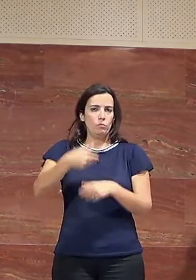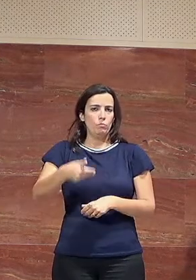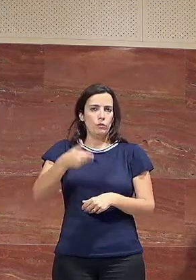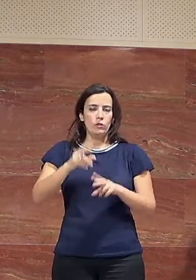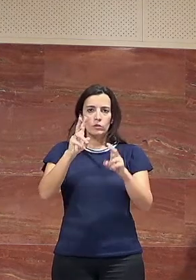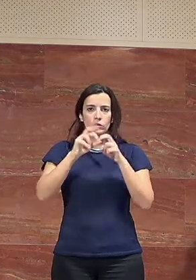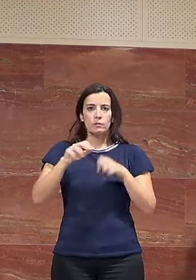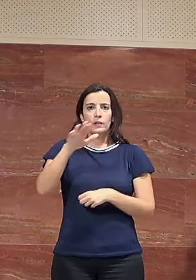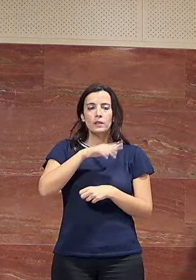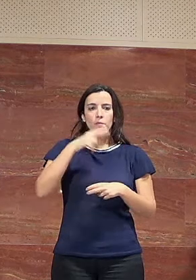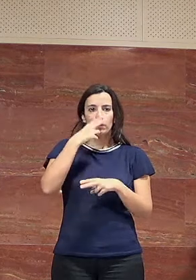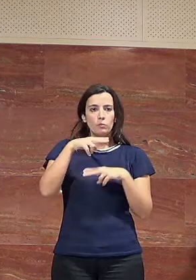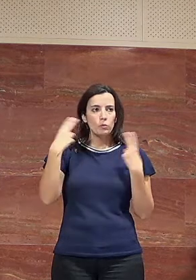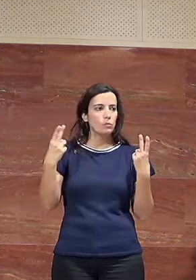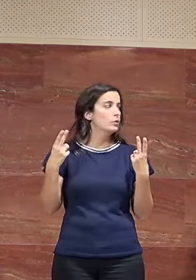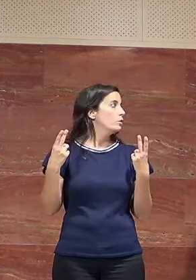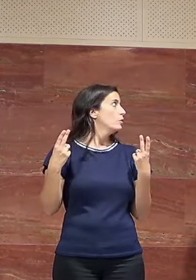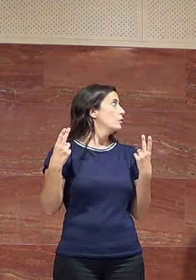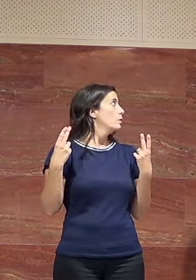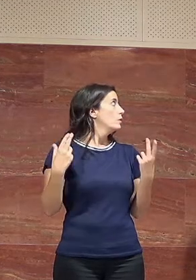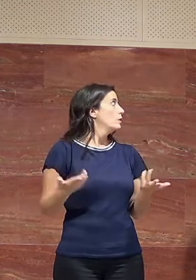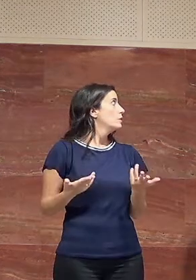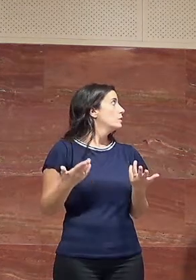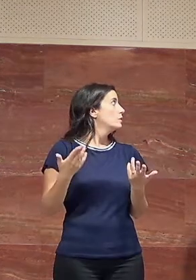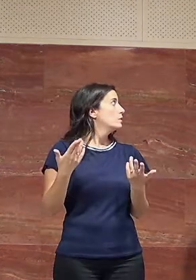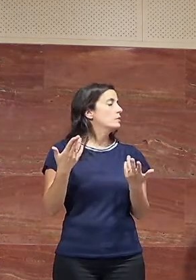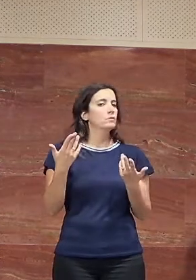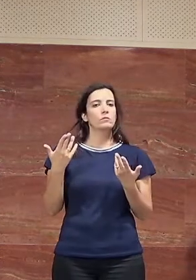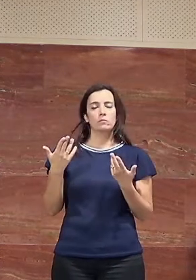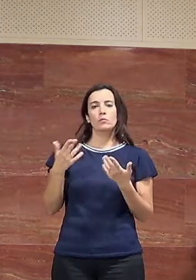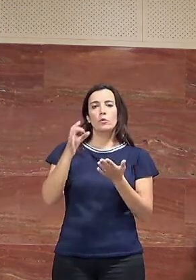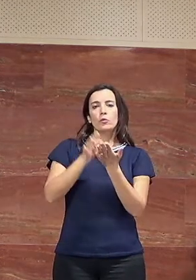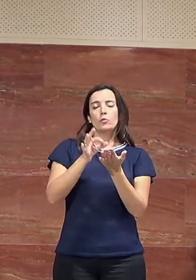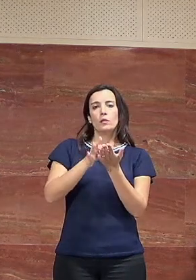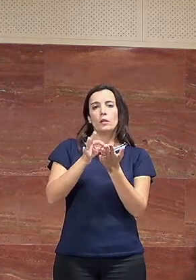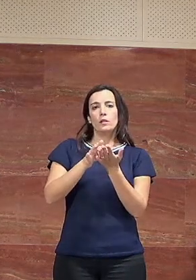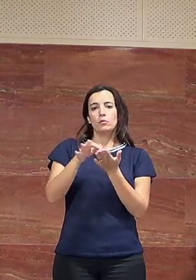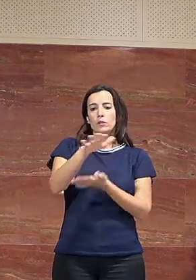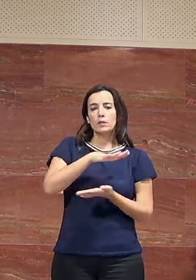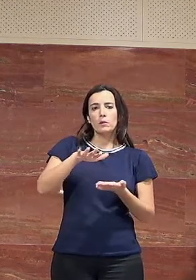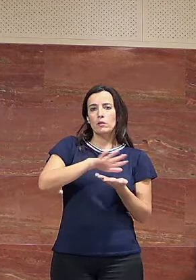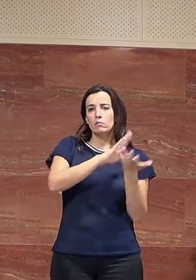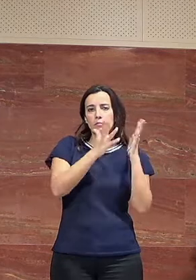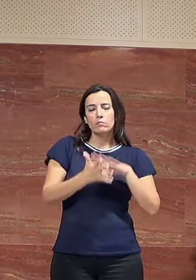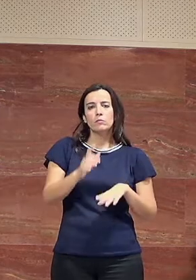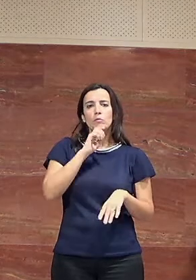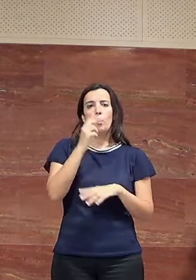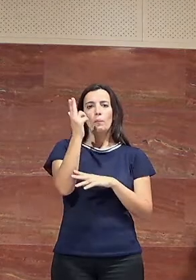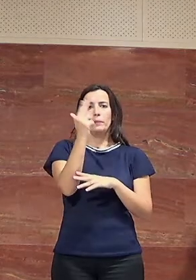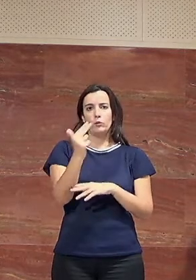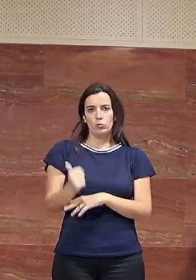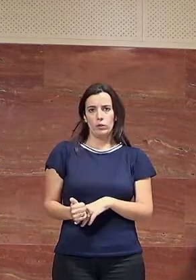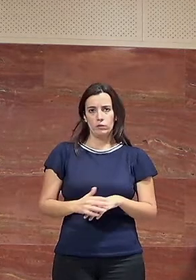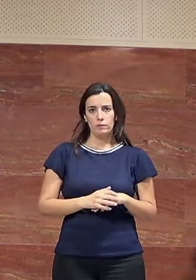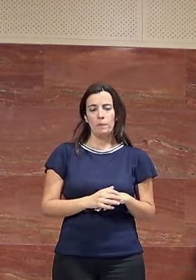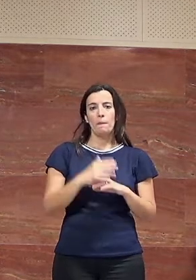es la pintura. Aquí son algunos ejemplos de cómo en otras ciudades han transformado un espacio simplemente aplicando pinturas.